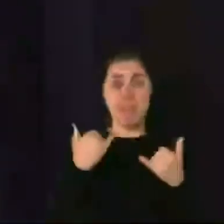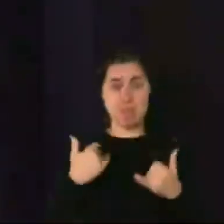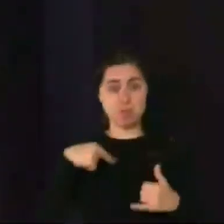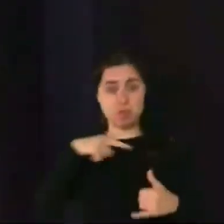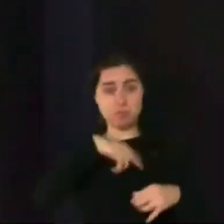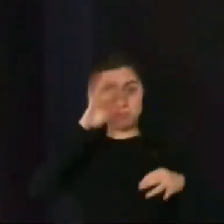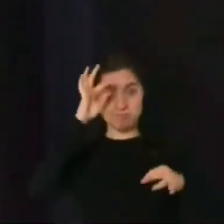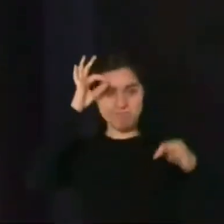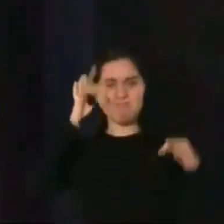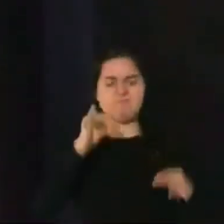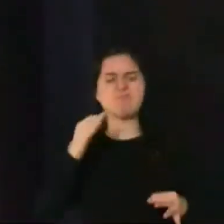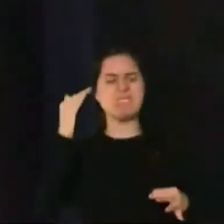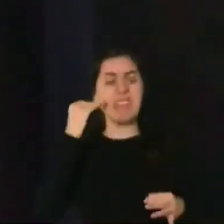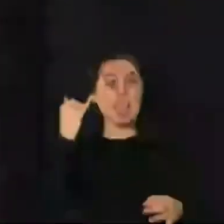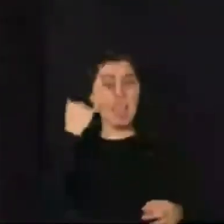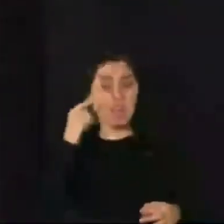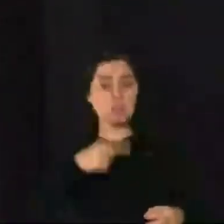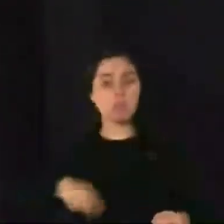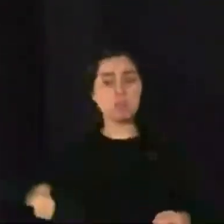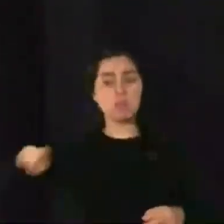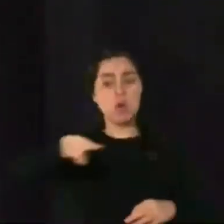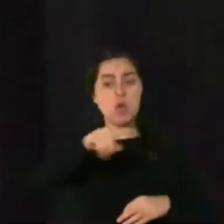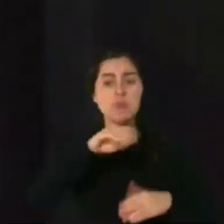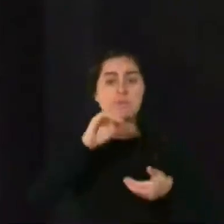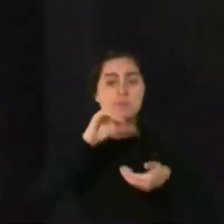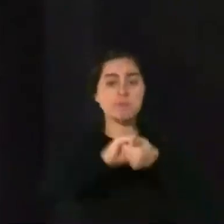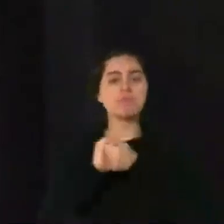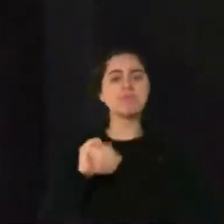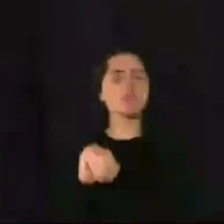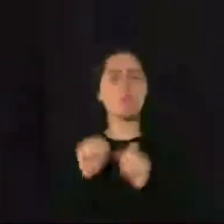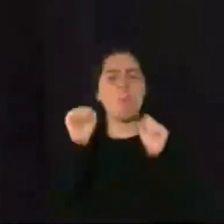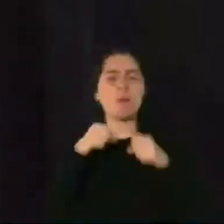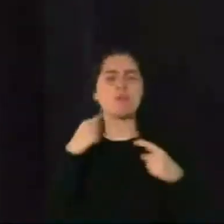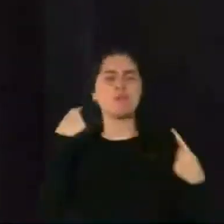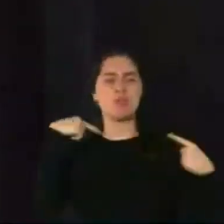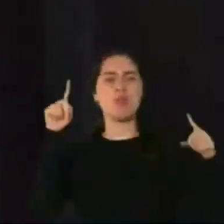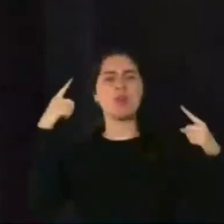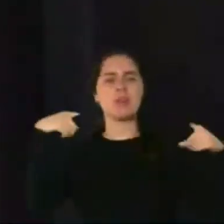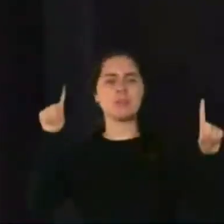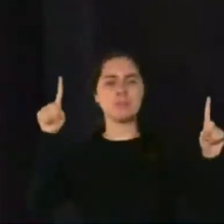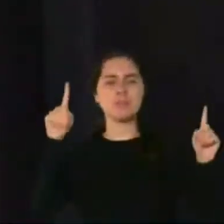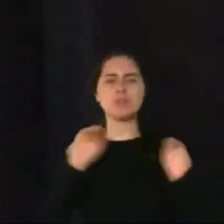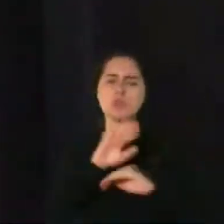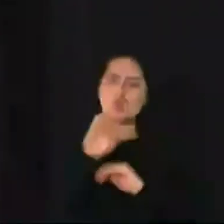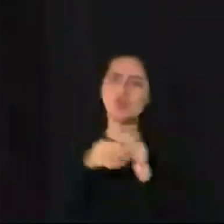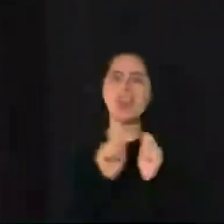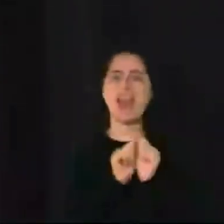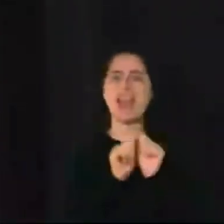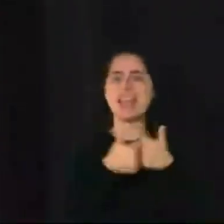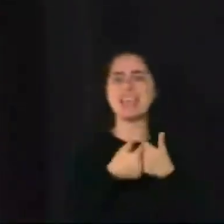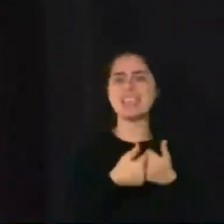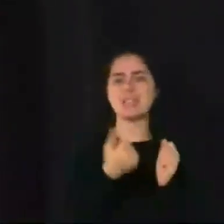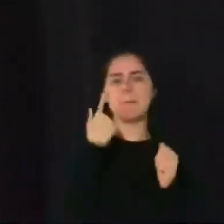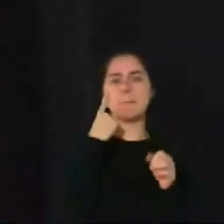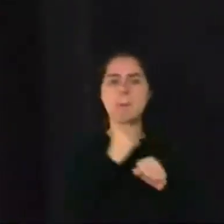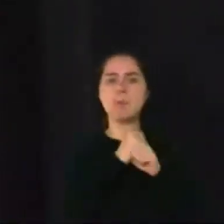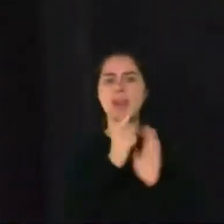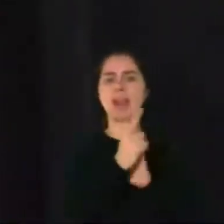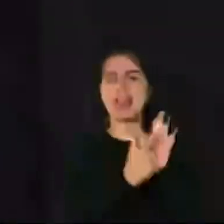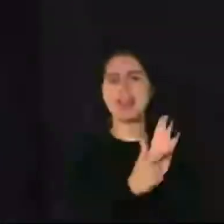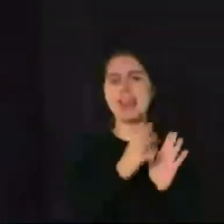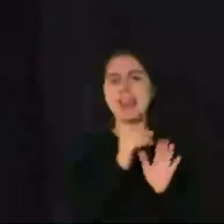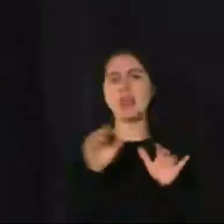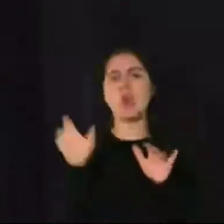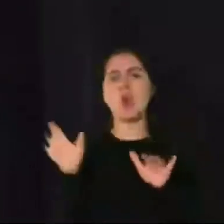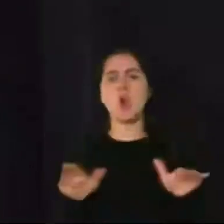vamos a poder detenerlo. Como les dije, va a haber una unión de todas las agencias de ley y orden, de todas las agencias